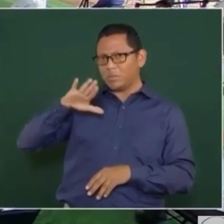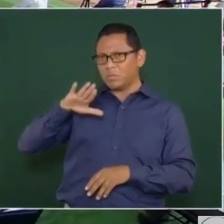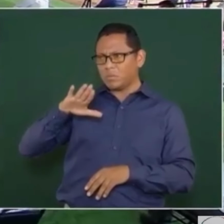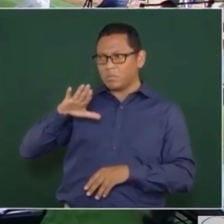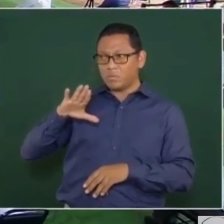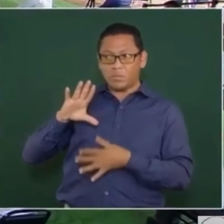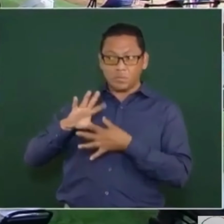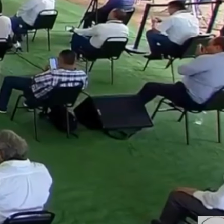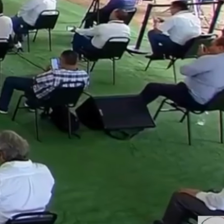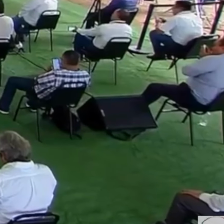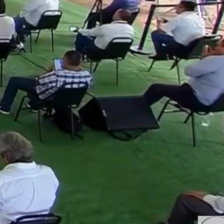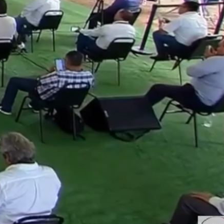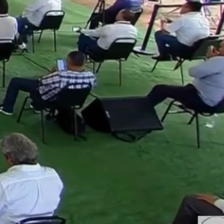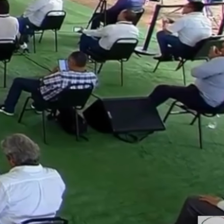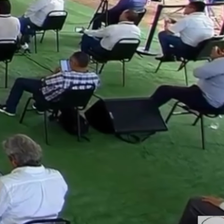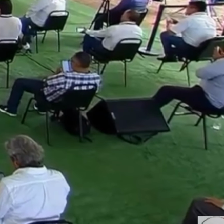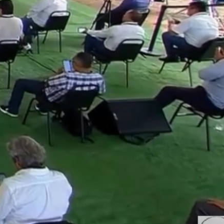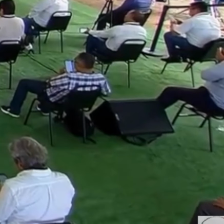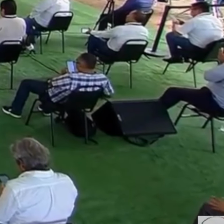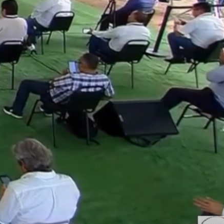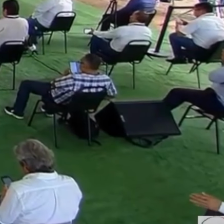ampliar.